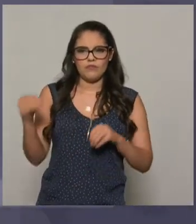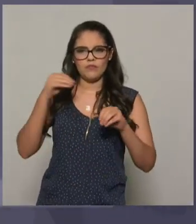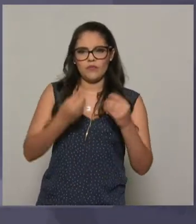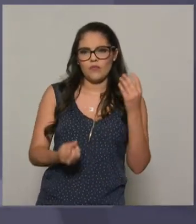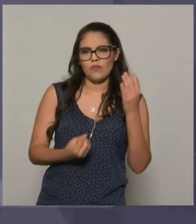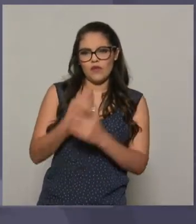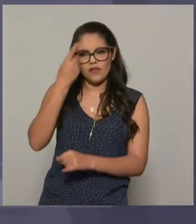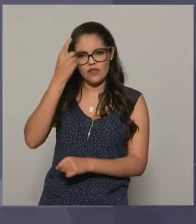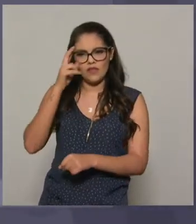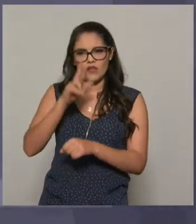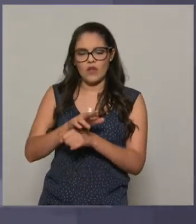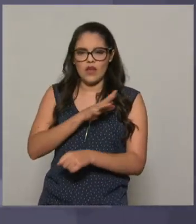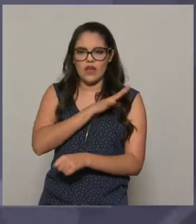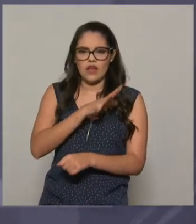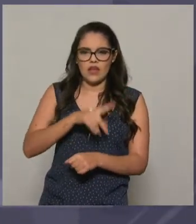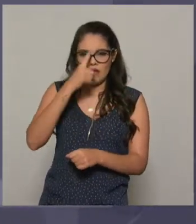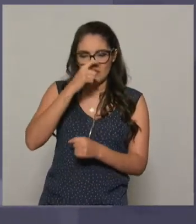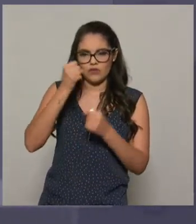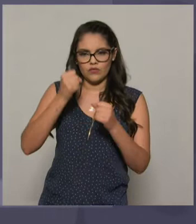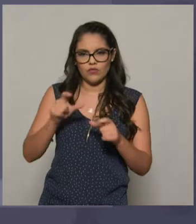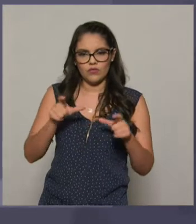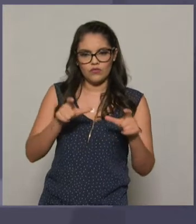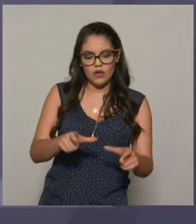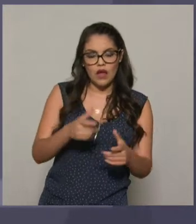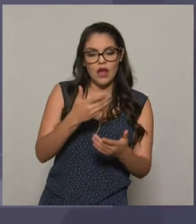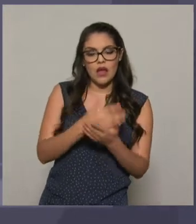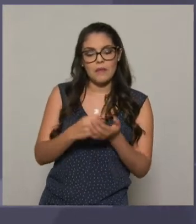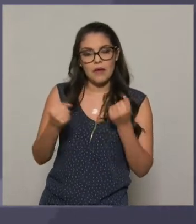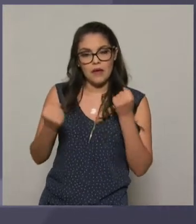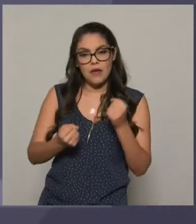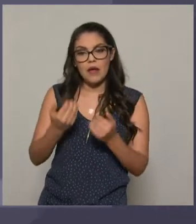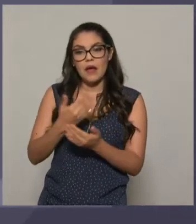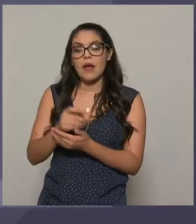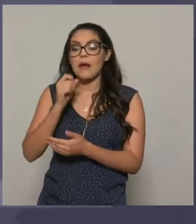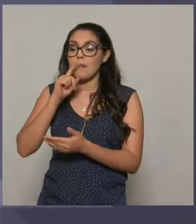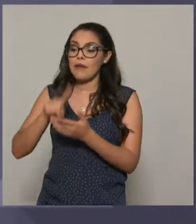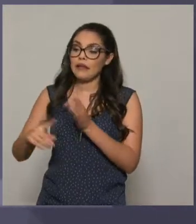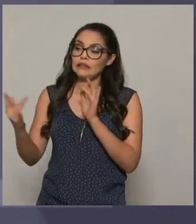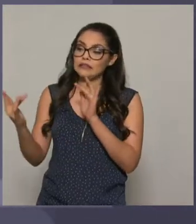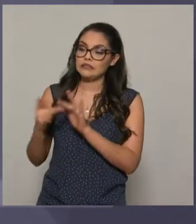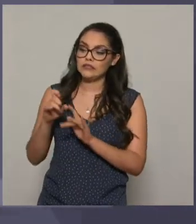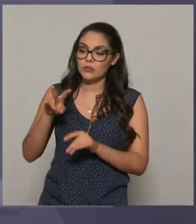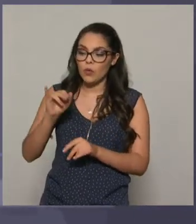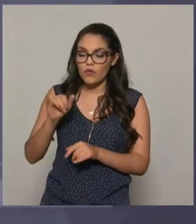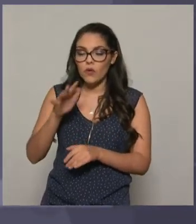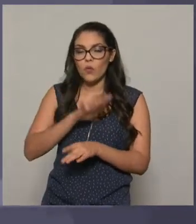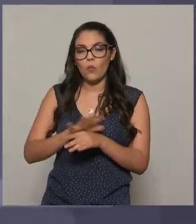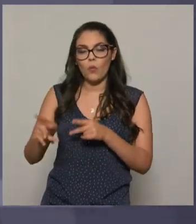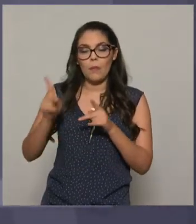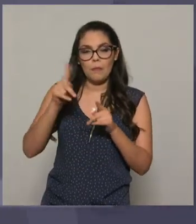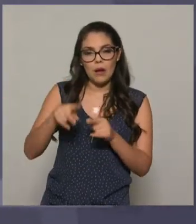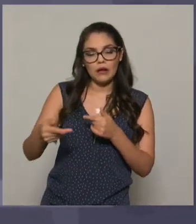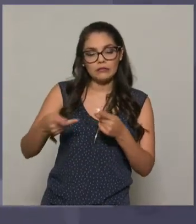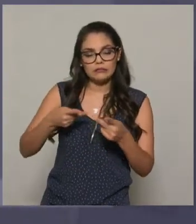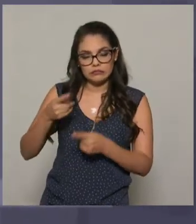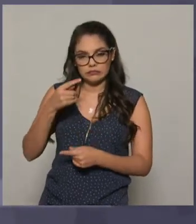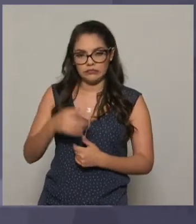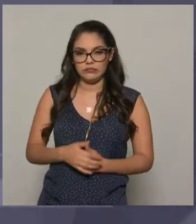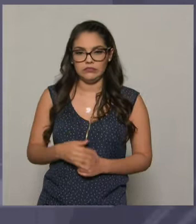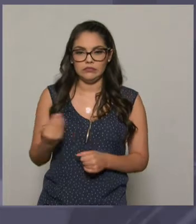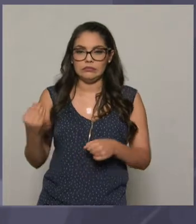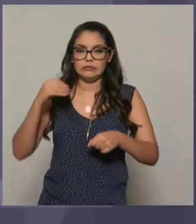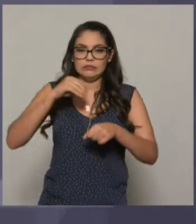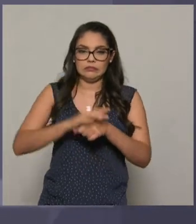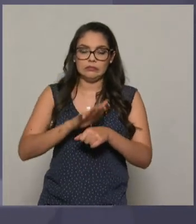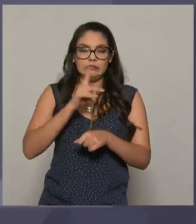una Dirección General de Seguridad Vial y una Dirección de Seguridad Vial directamente en la CEMOVI a cargo de una estrategia integral. Estamos implementando una estrategia